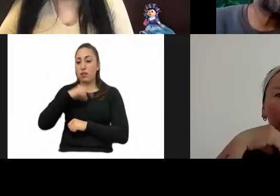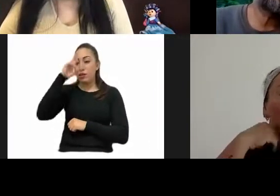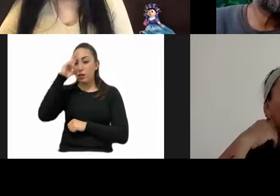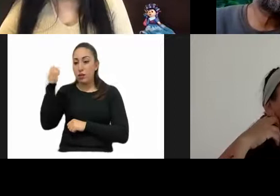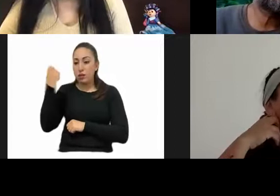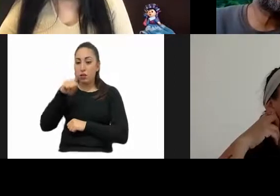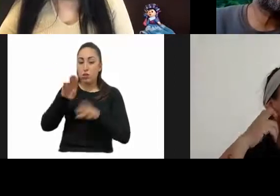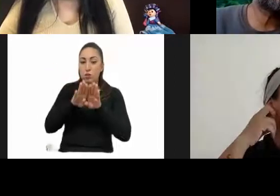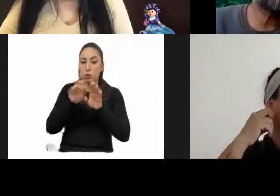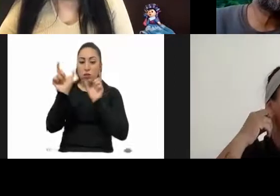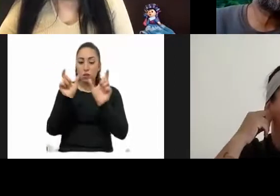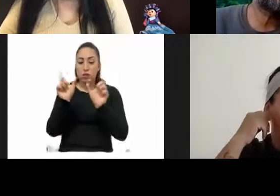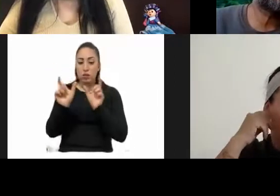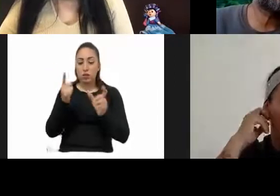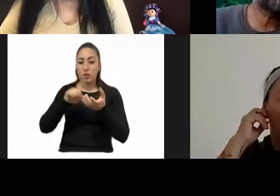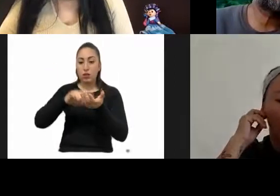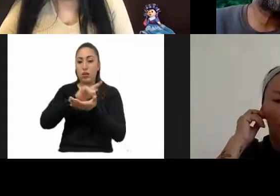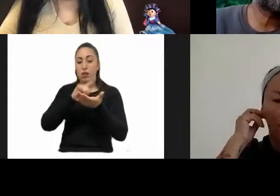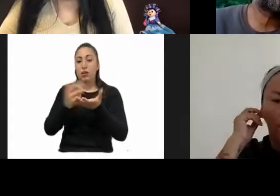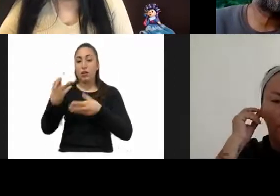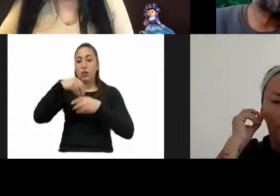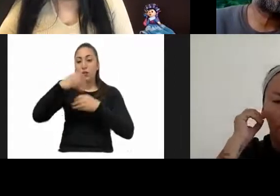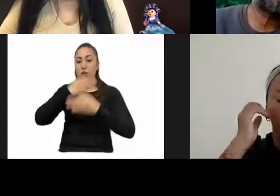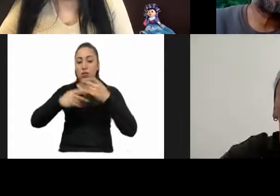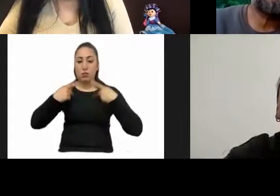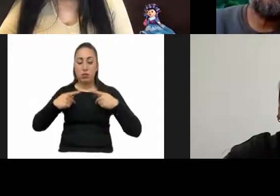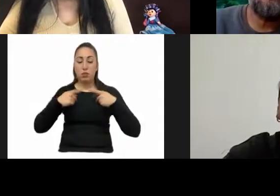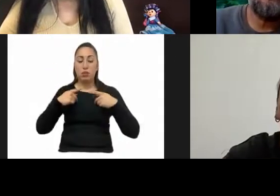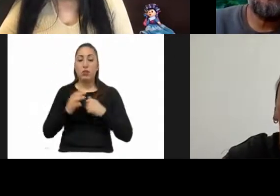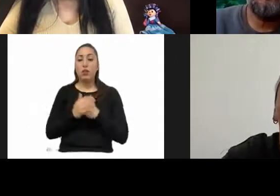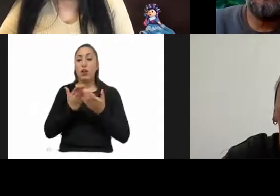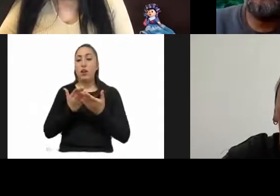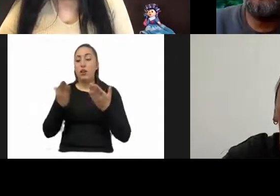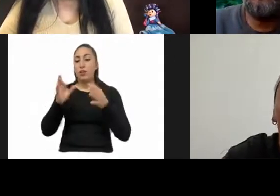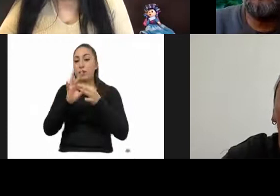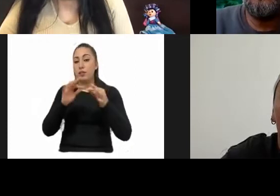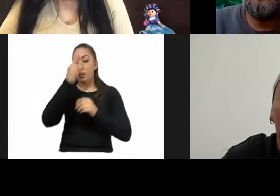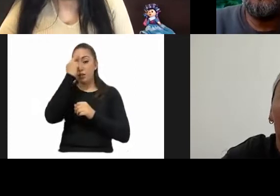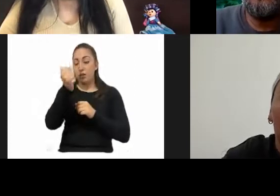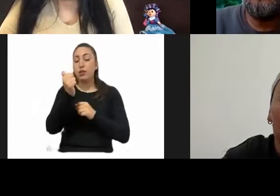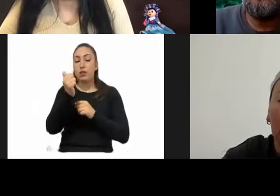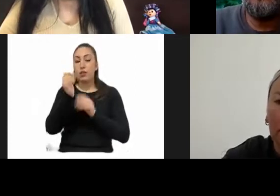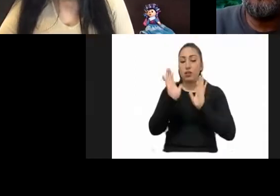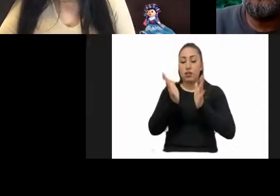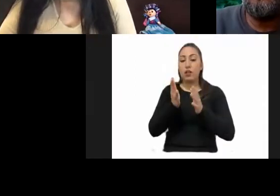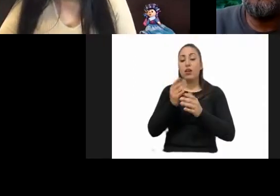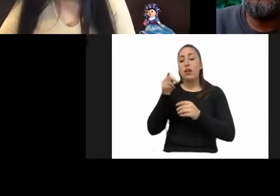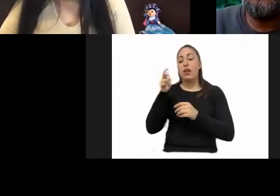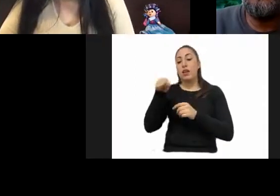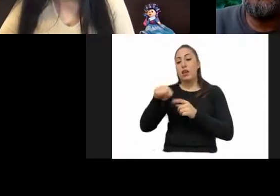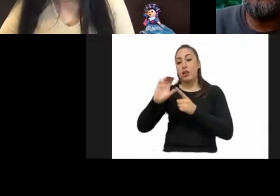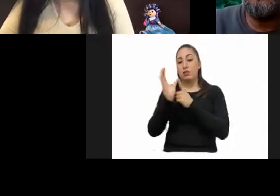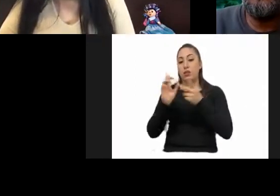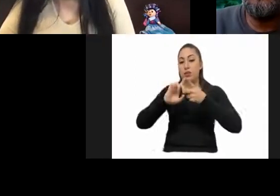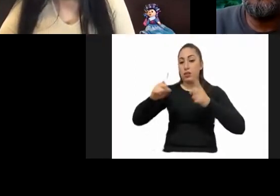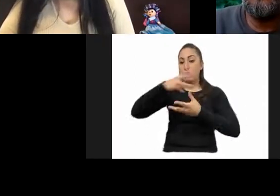lenguaje incluyente. Por lo anterior expuesto y con la fundamentación de mérito, se considera una opinión de esta Comisión de Desarrollo